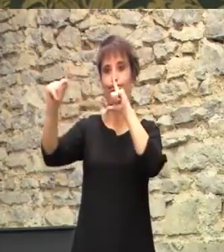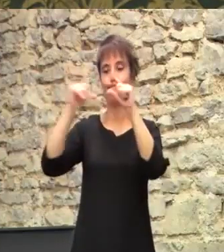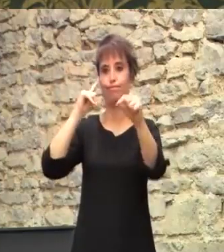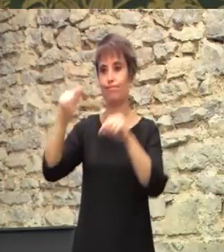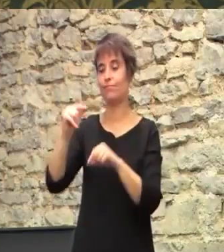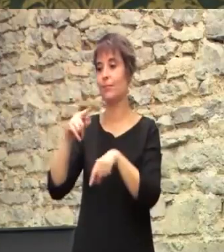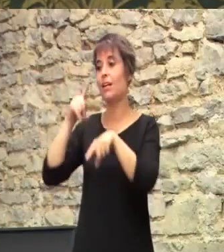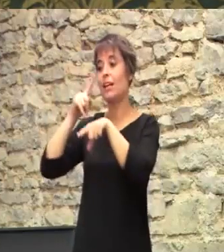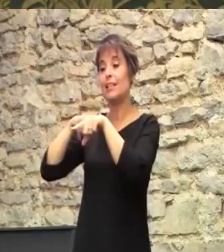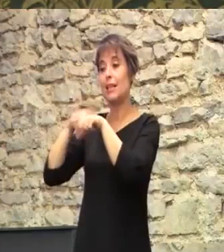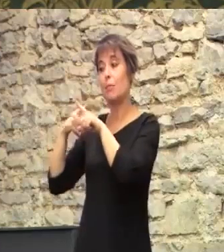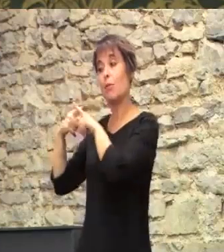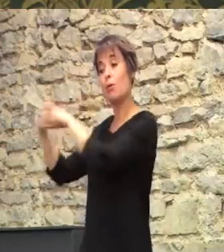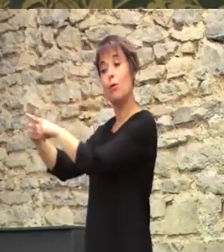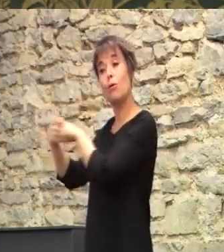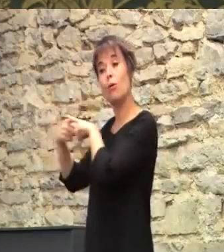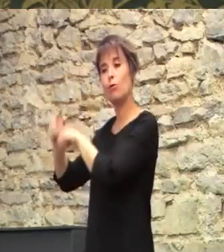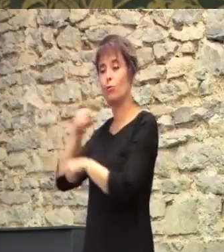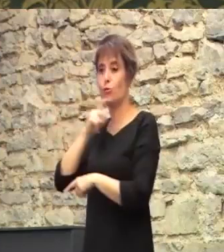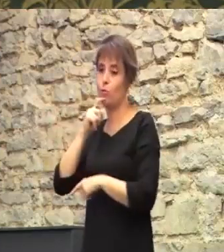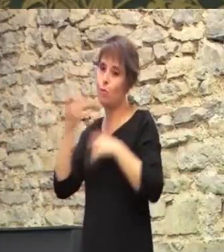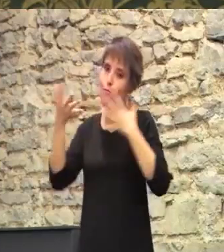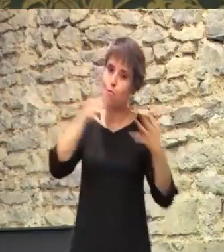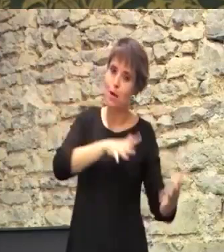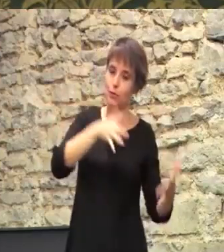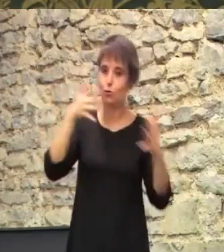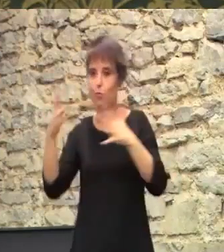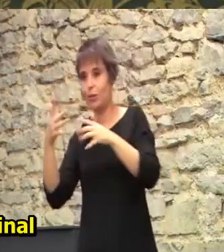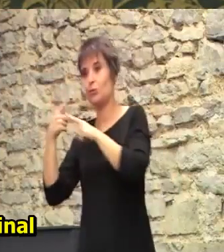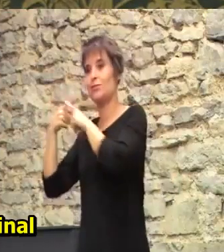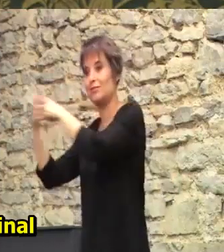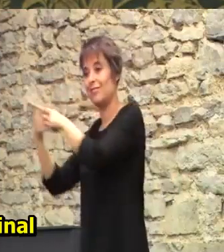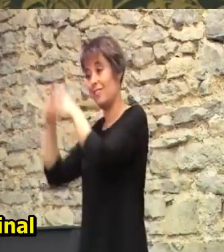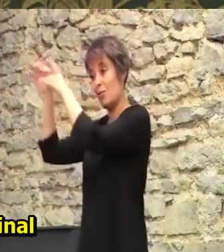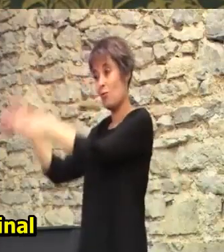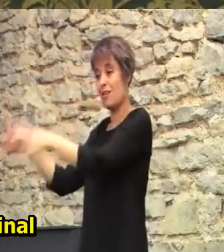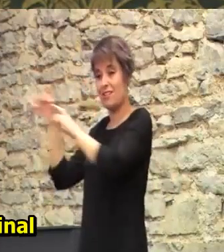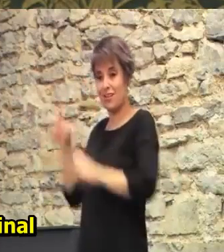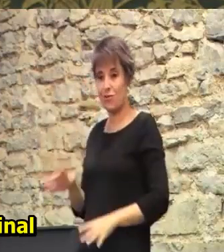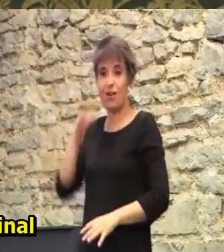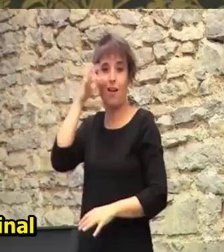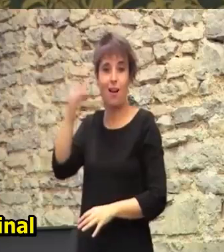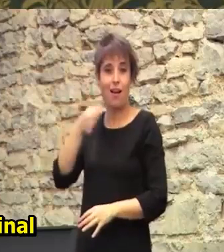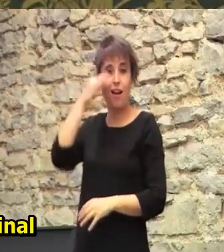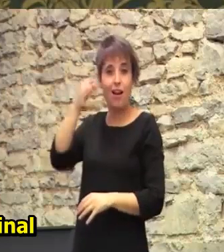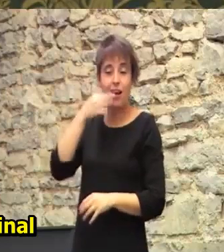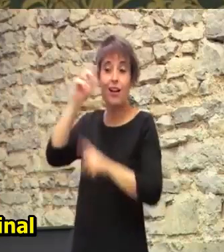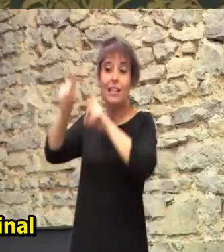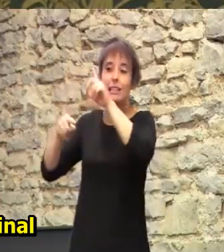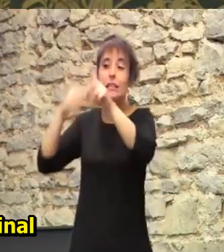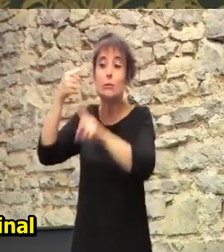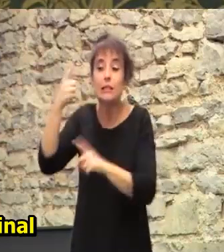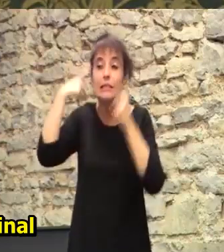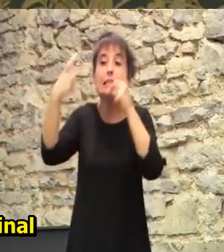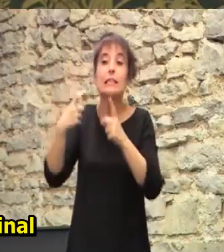tiempo lo tienen repartido más o menos a partes iguales e intentaremos dejar 20